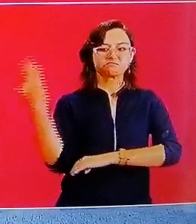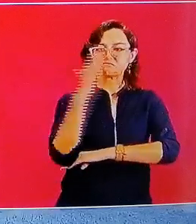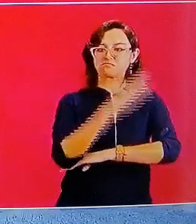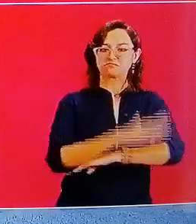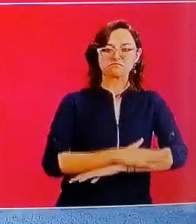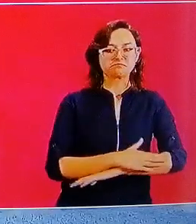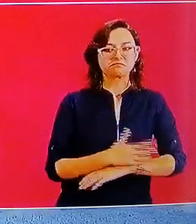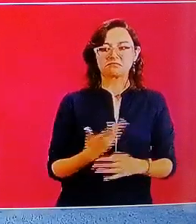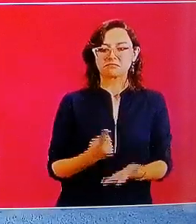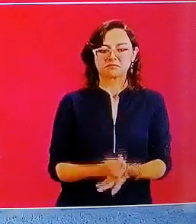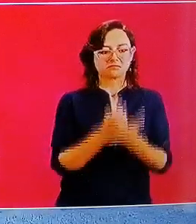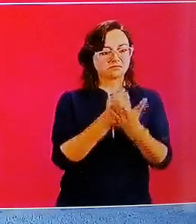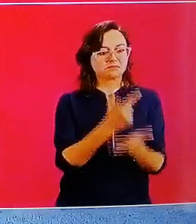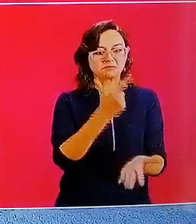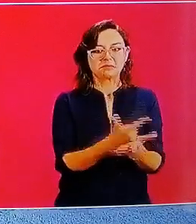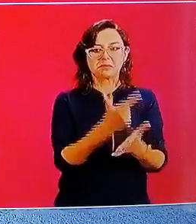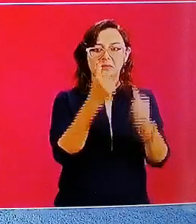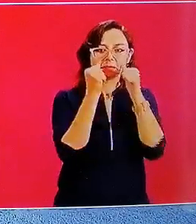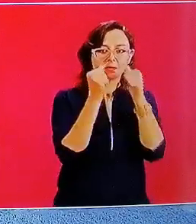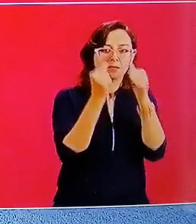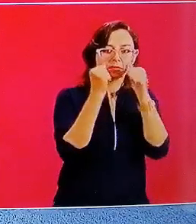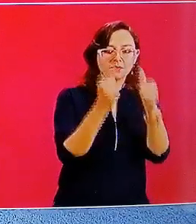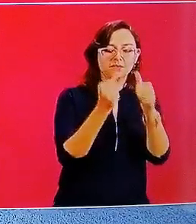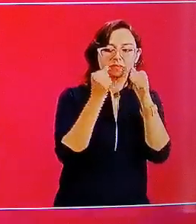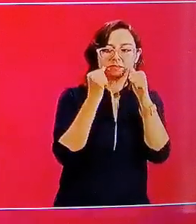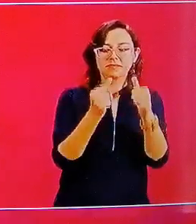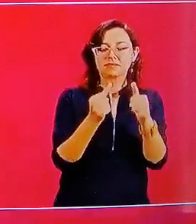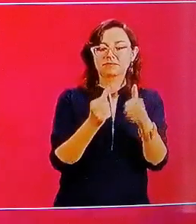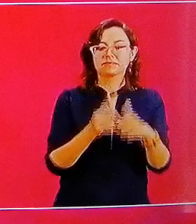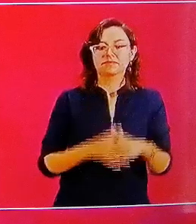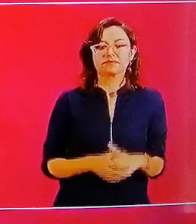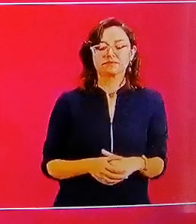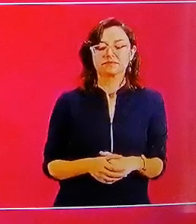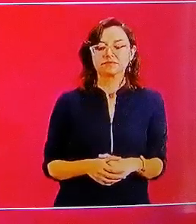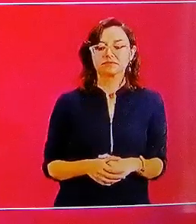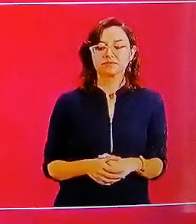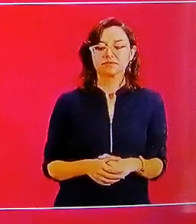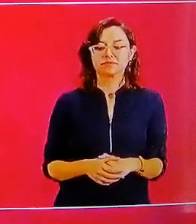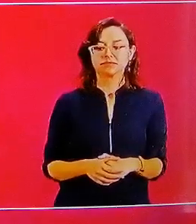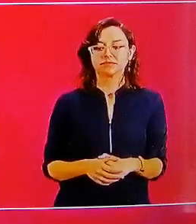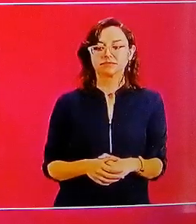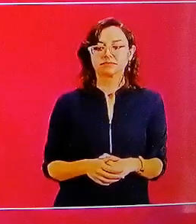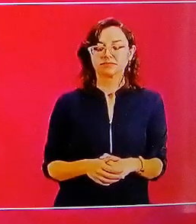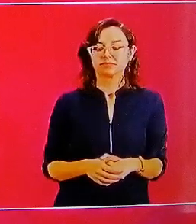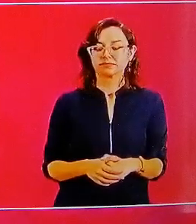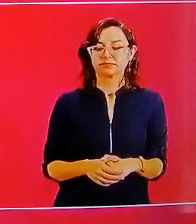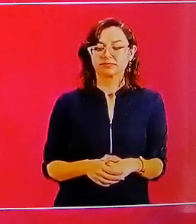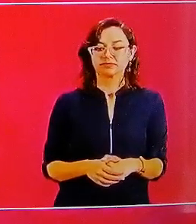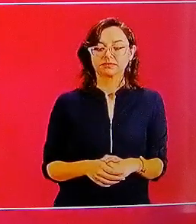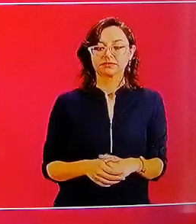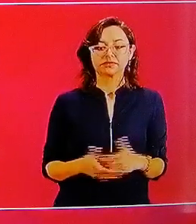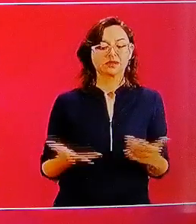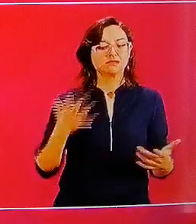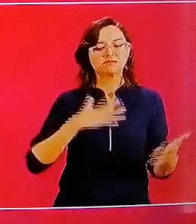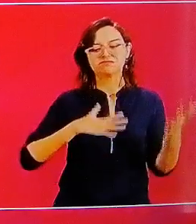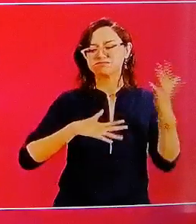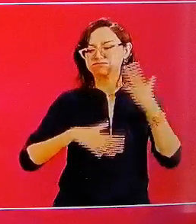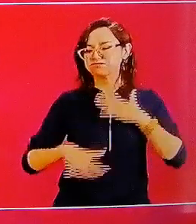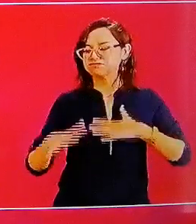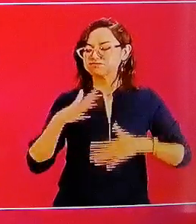en terapia intensiva, porque es un desgaste,